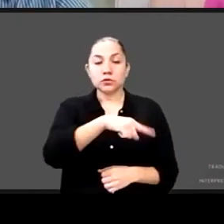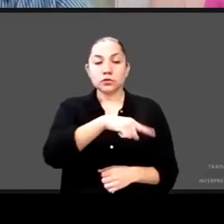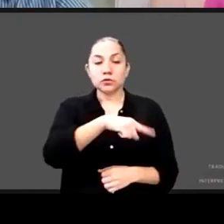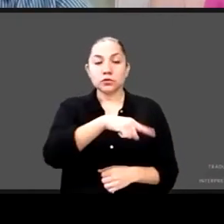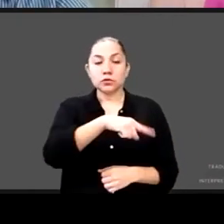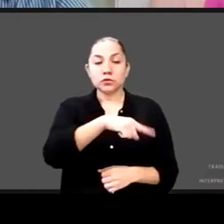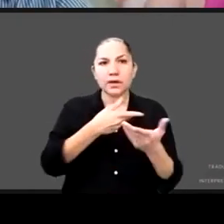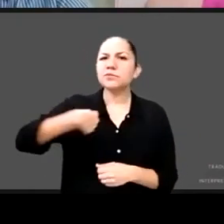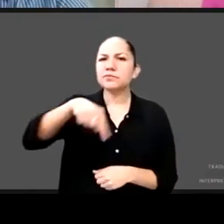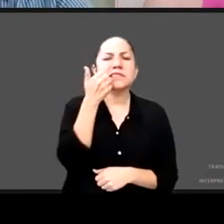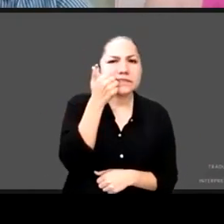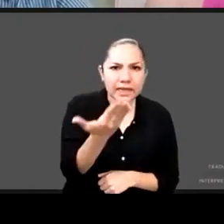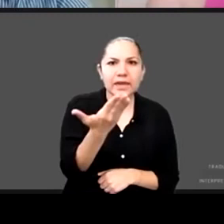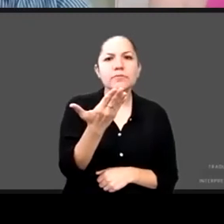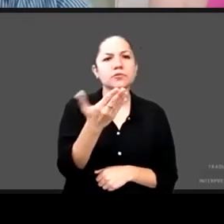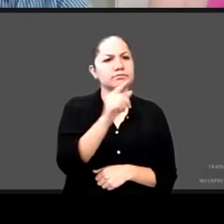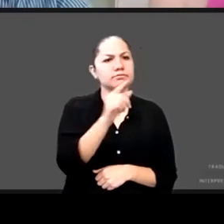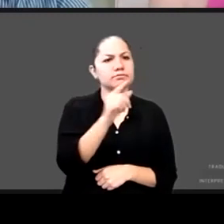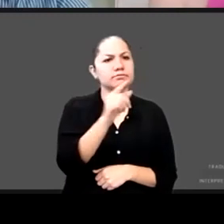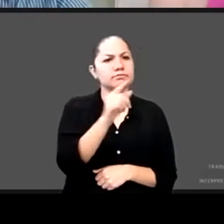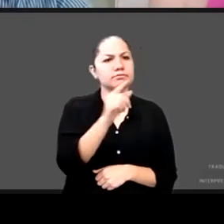establecer un diálogo con ustedes. Queremos